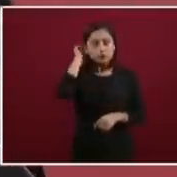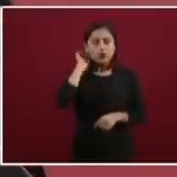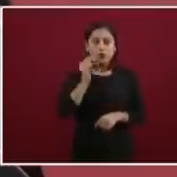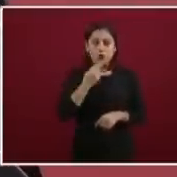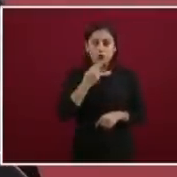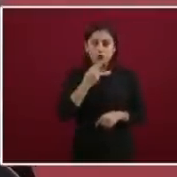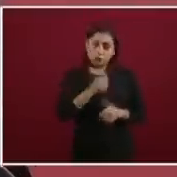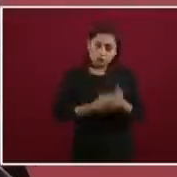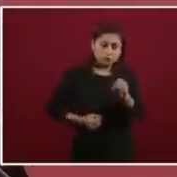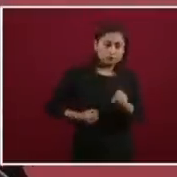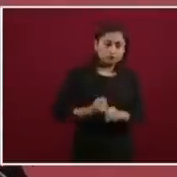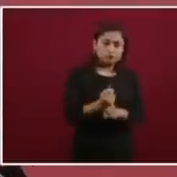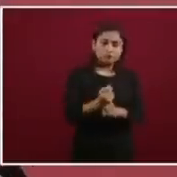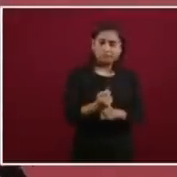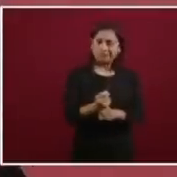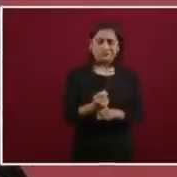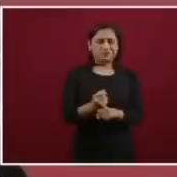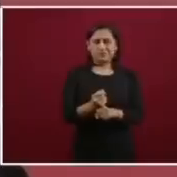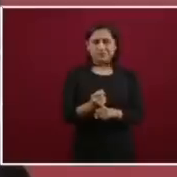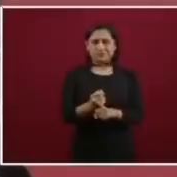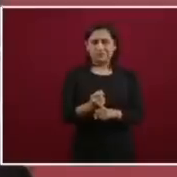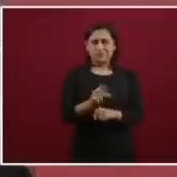se trata de eso